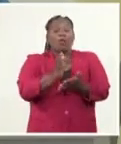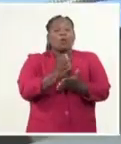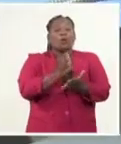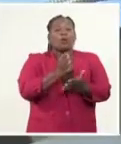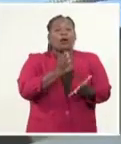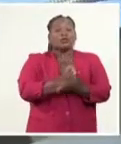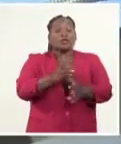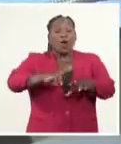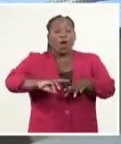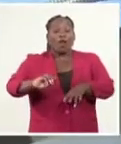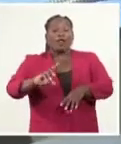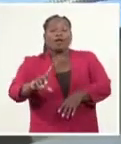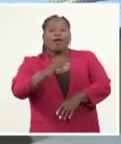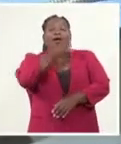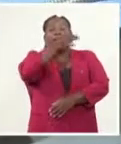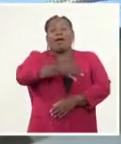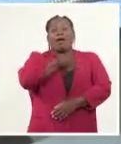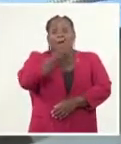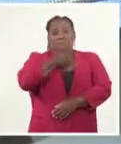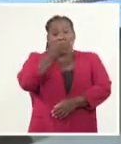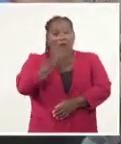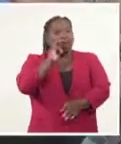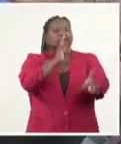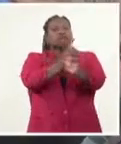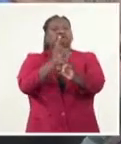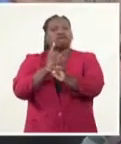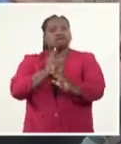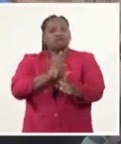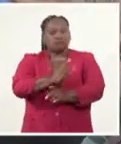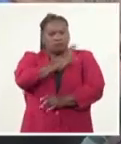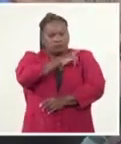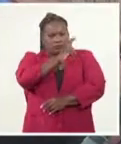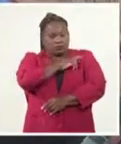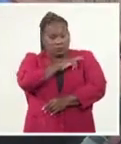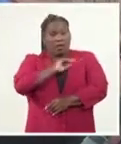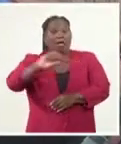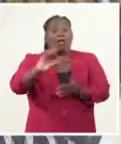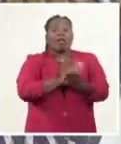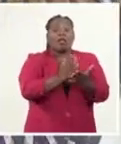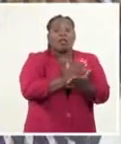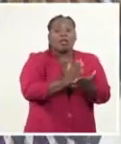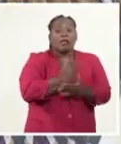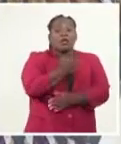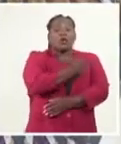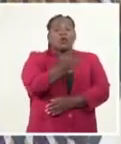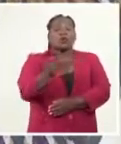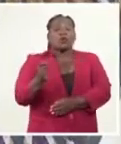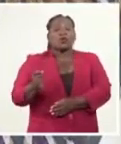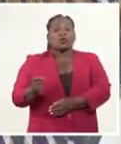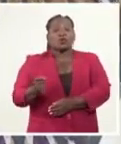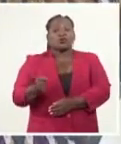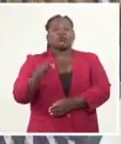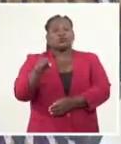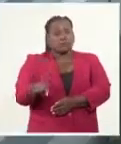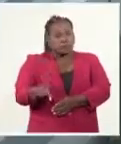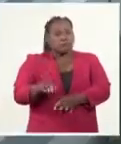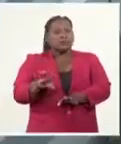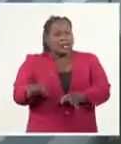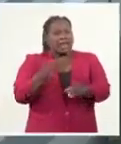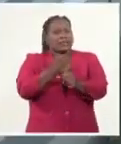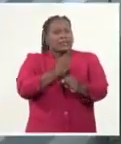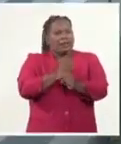del país, destacó en encuentro con directivos del gremio que la base material de estudio para este curso escolar se está garantizando